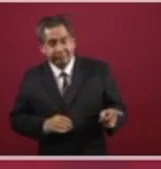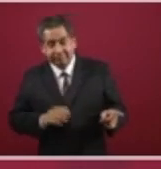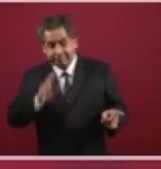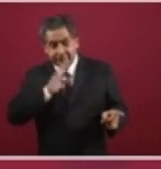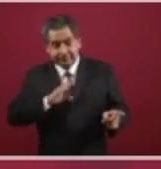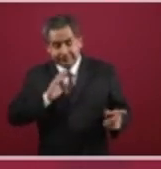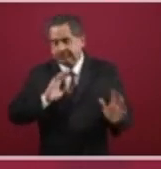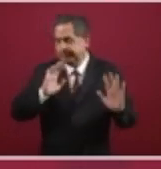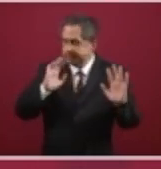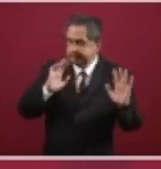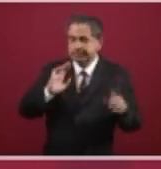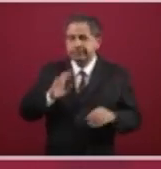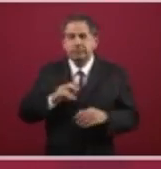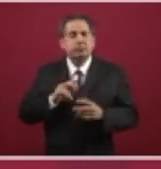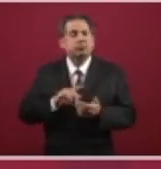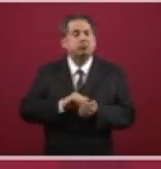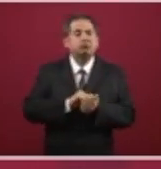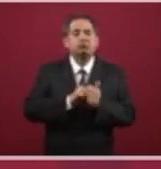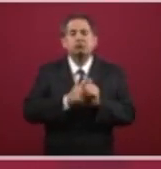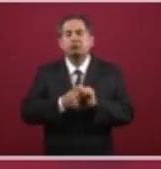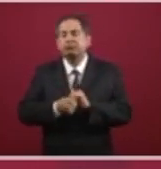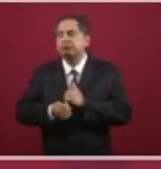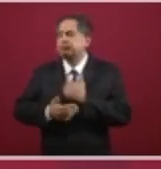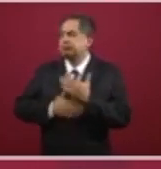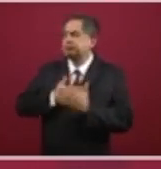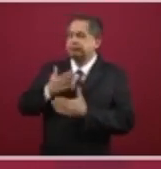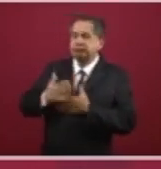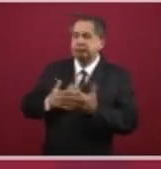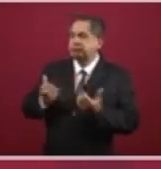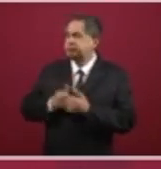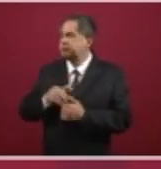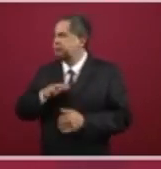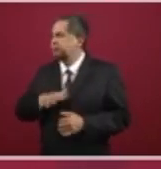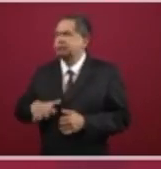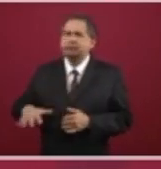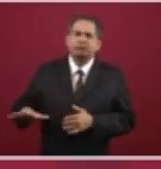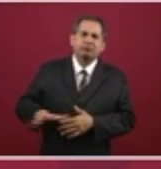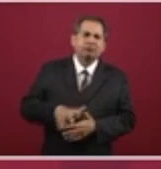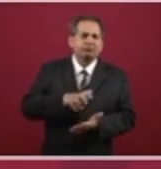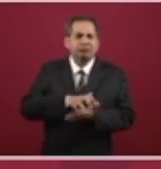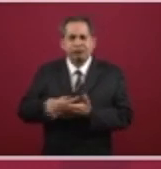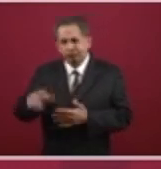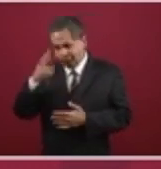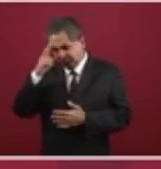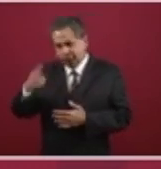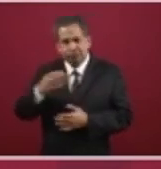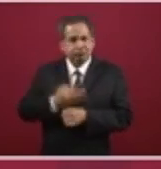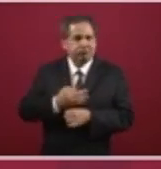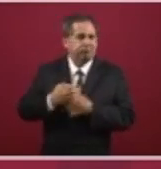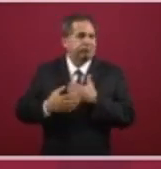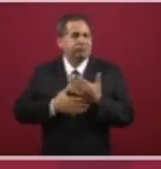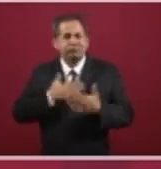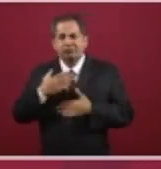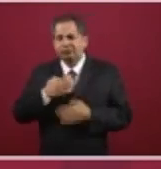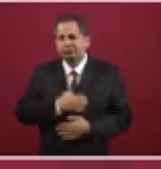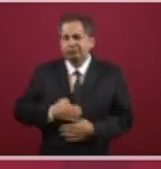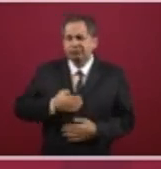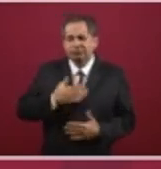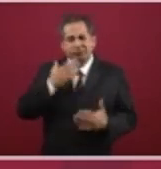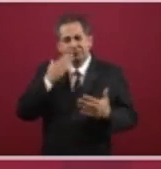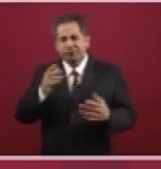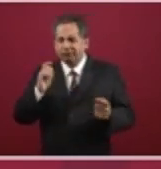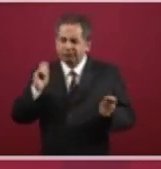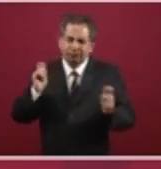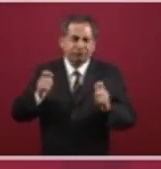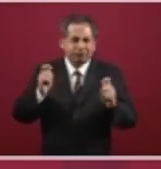ir alegrando junto con millones de mexicanos que estamos celebrando este